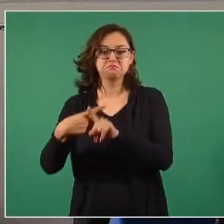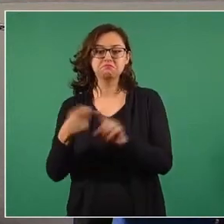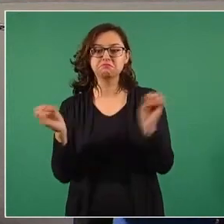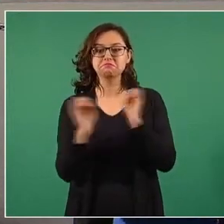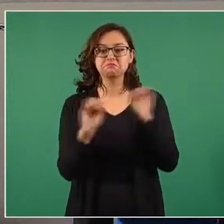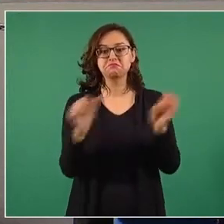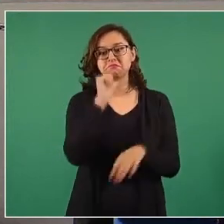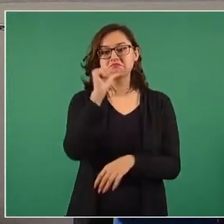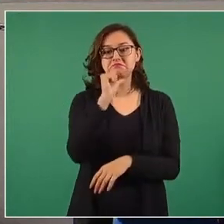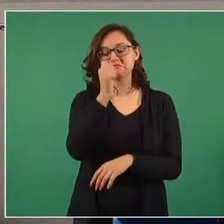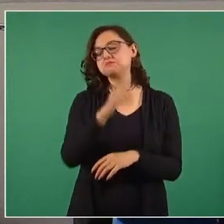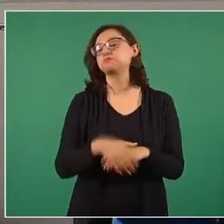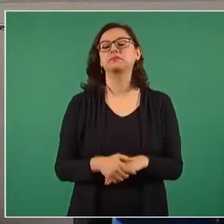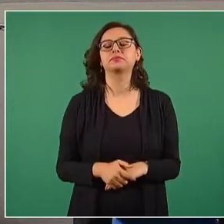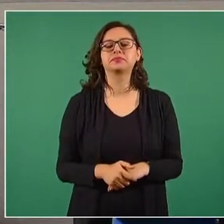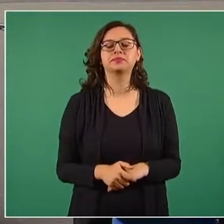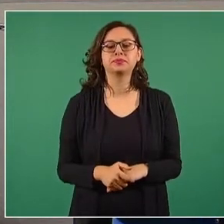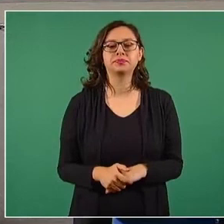mal.